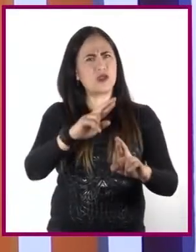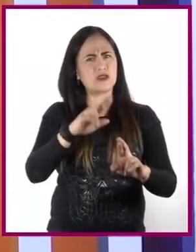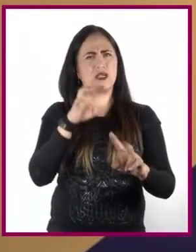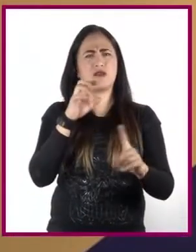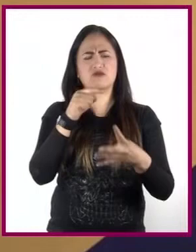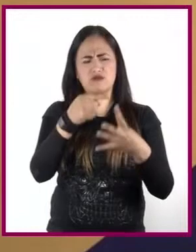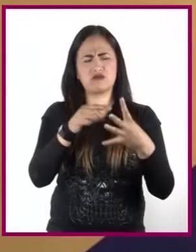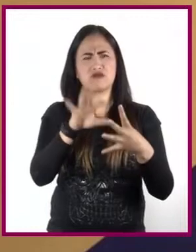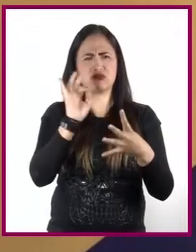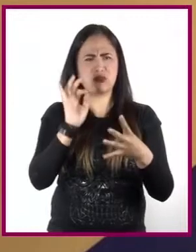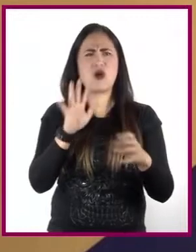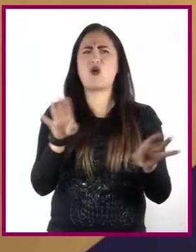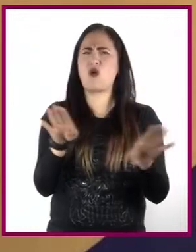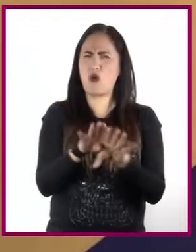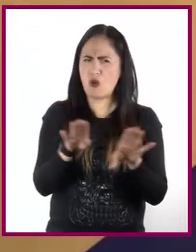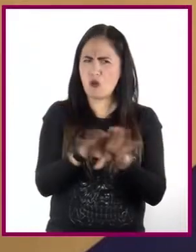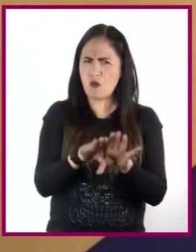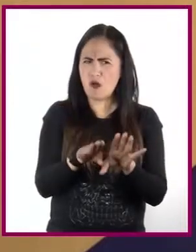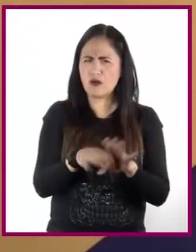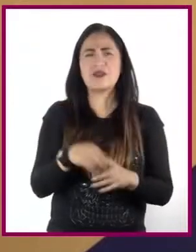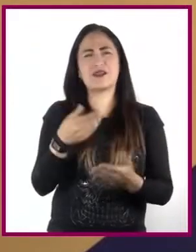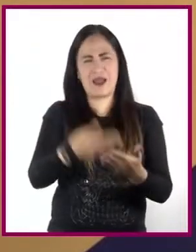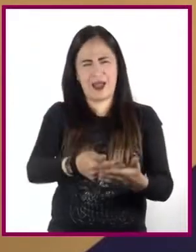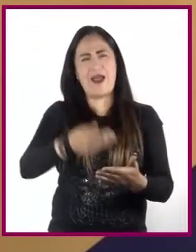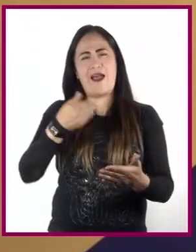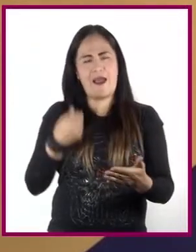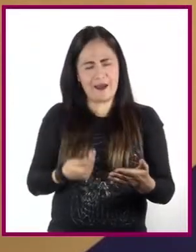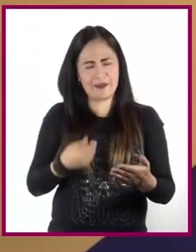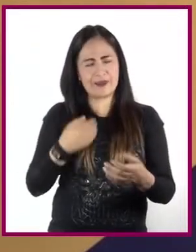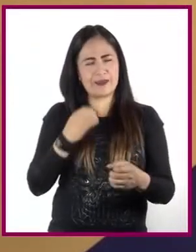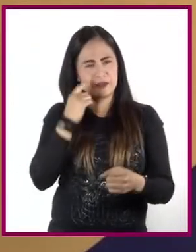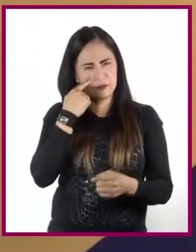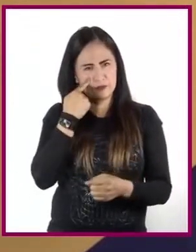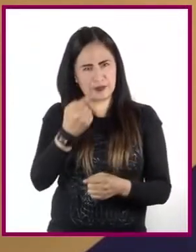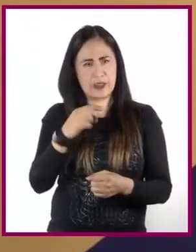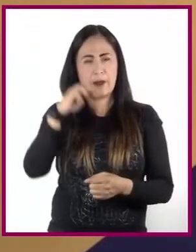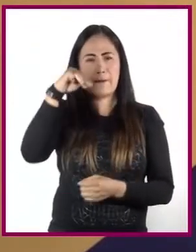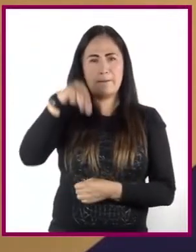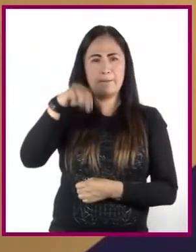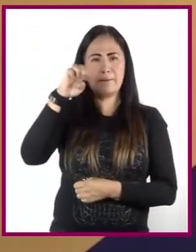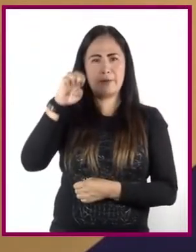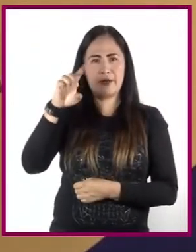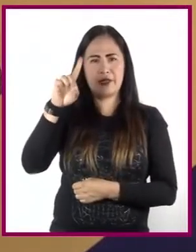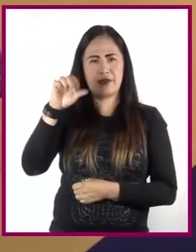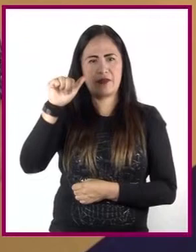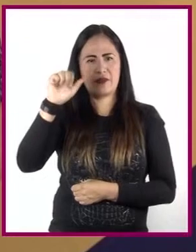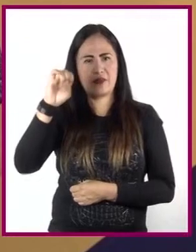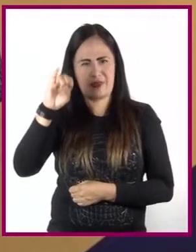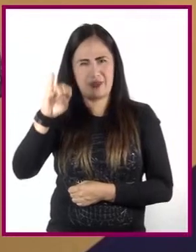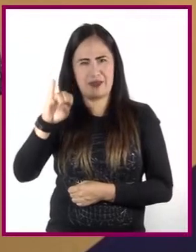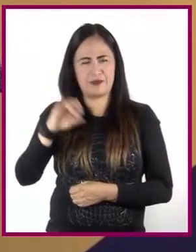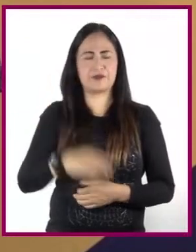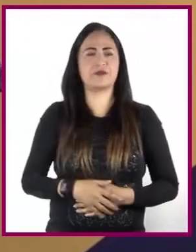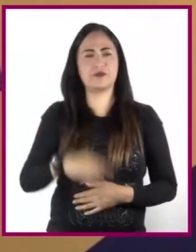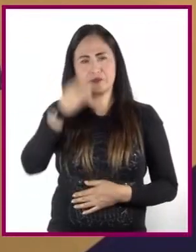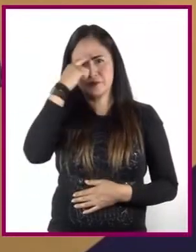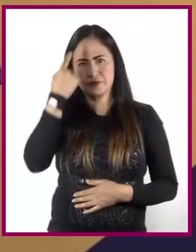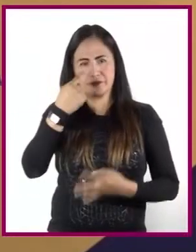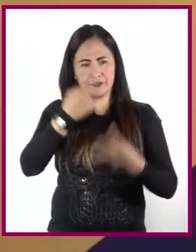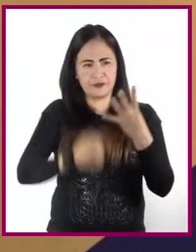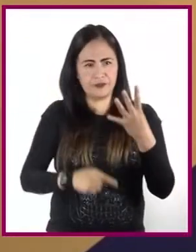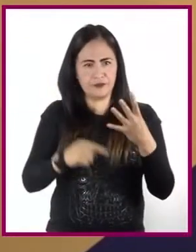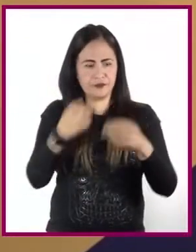pregunta? Para contestar esta pregunta se debe determinar la media aritmética para una muestra de elementos